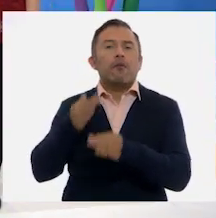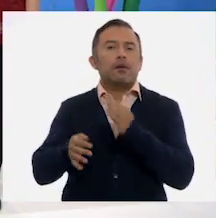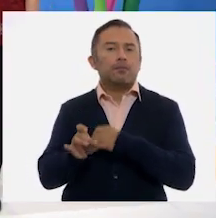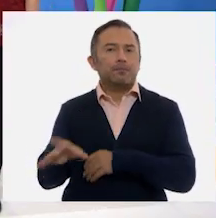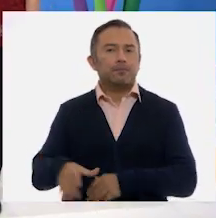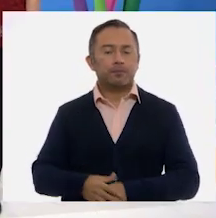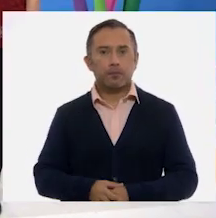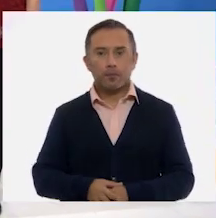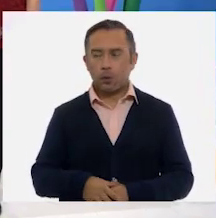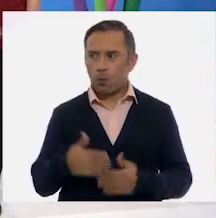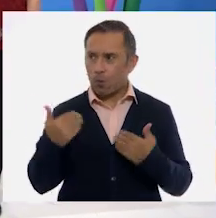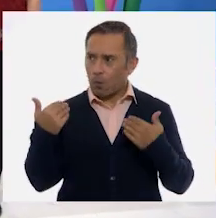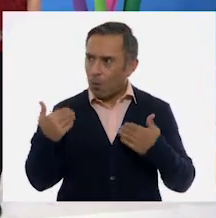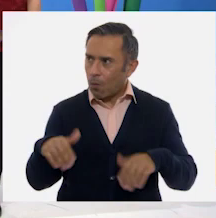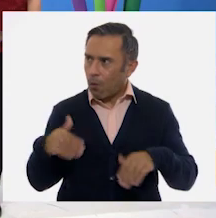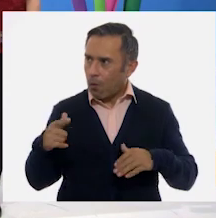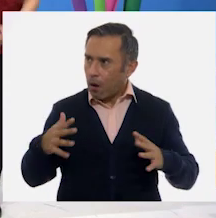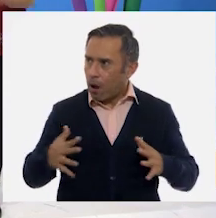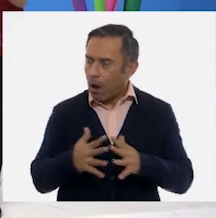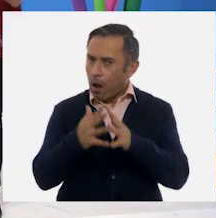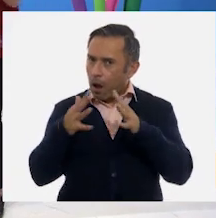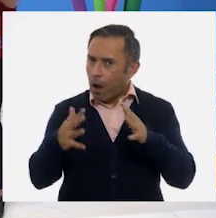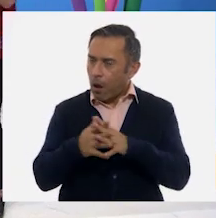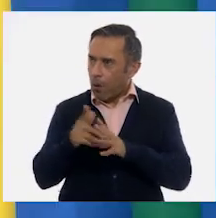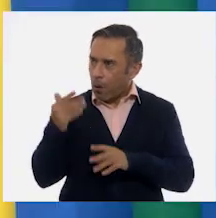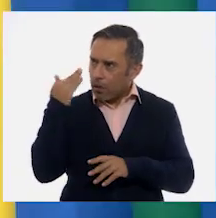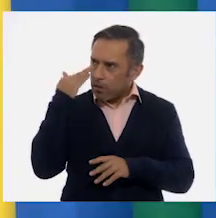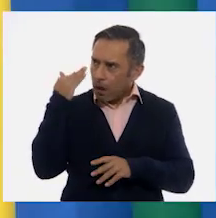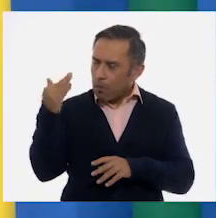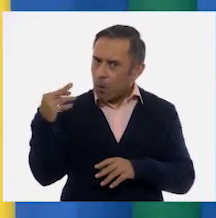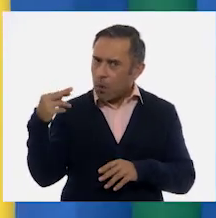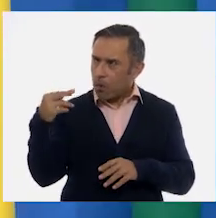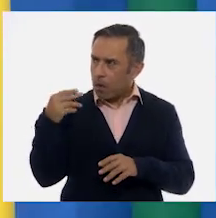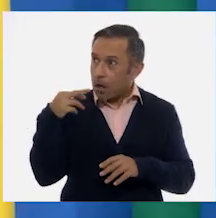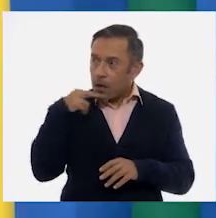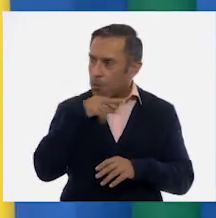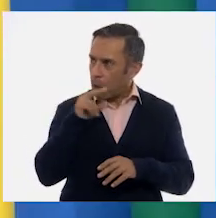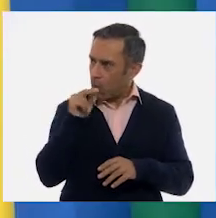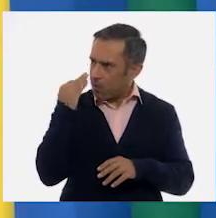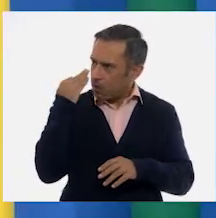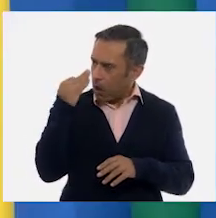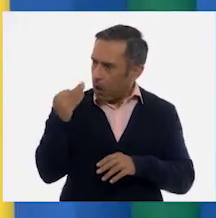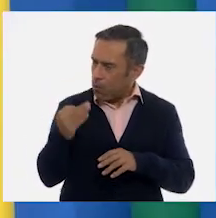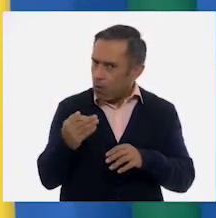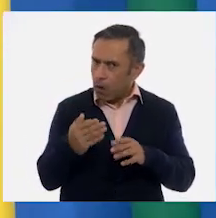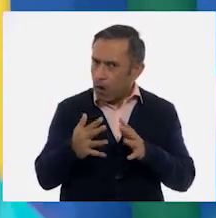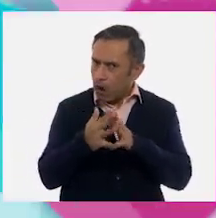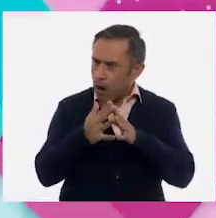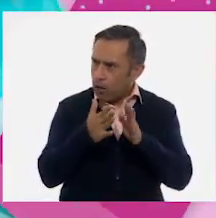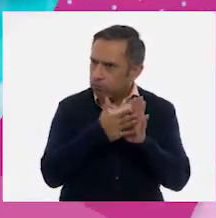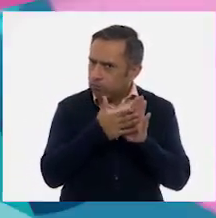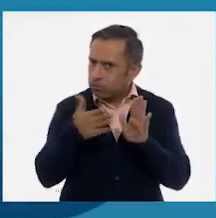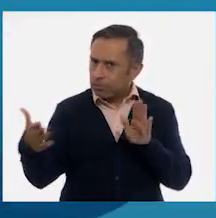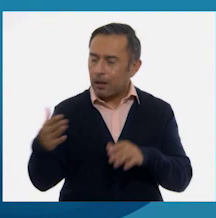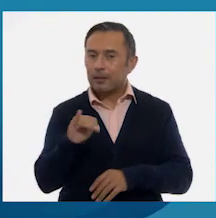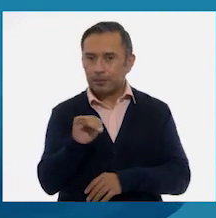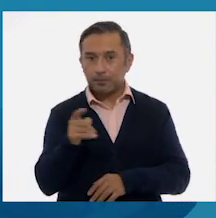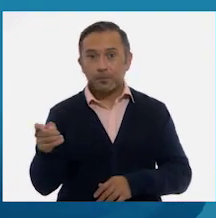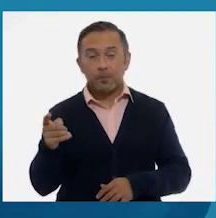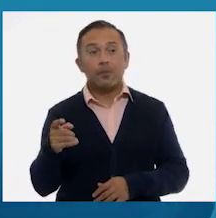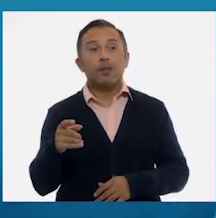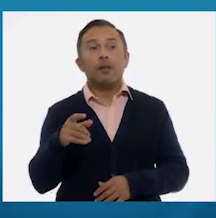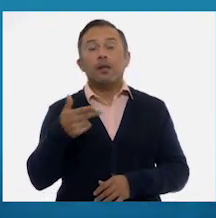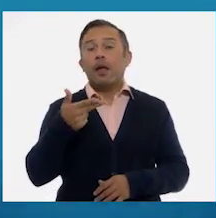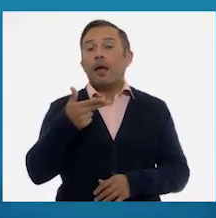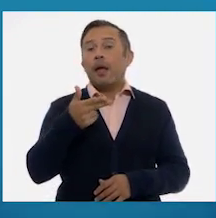un proceso bastante largo. Así es, después de que Hernán Cortés conquistó la capital de los mexicas, él, por ser el jefe de